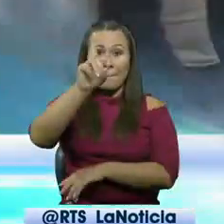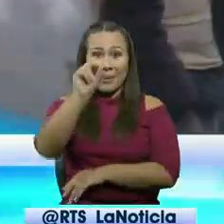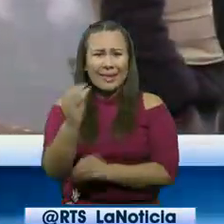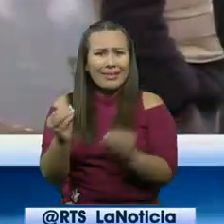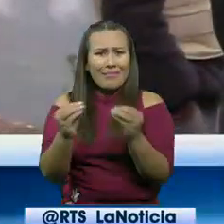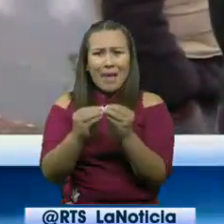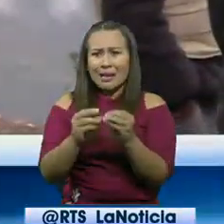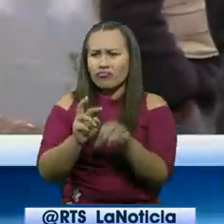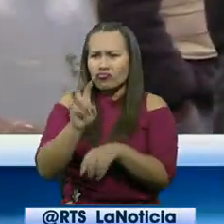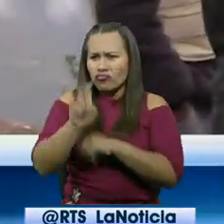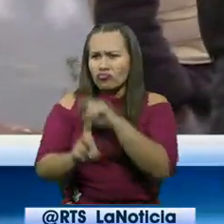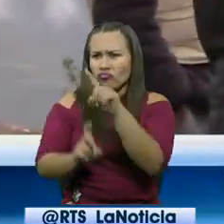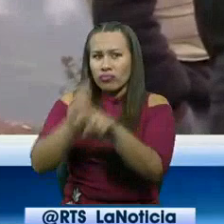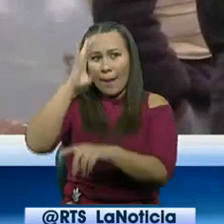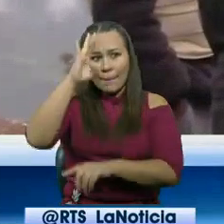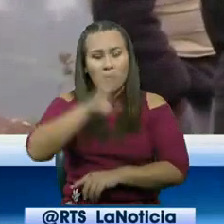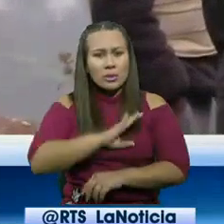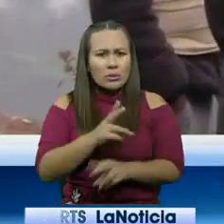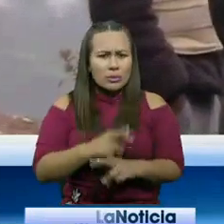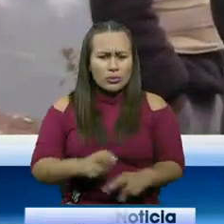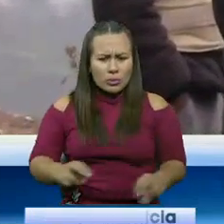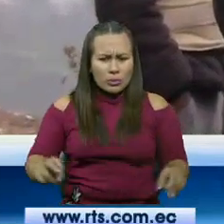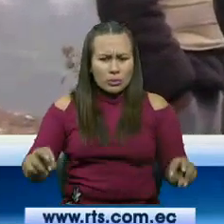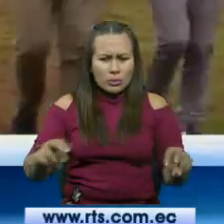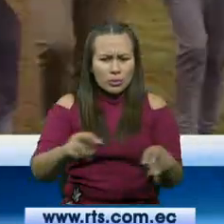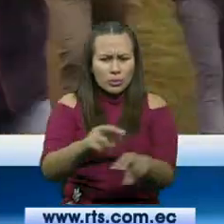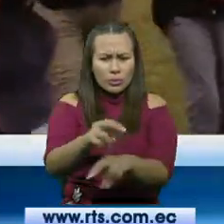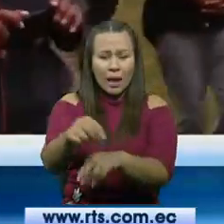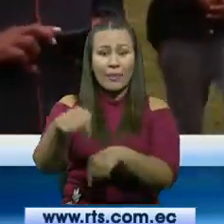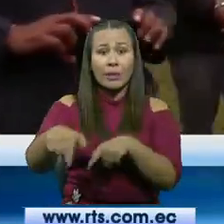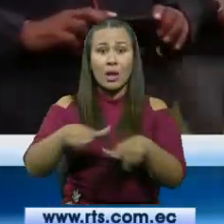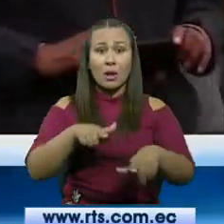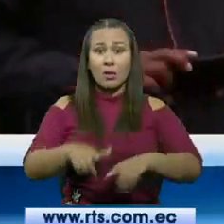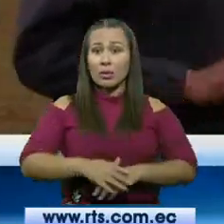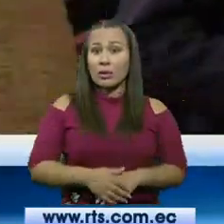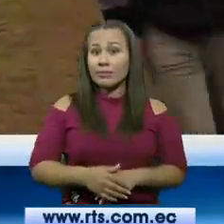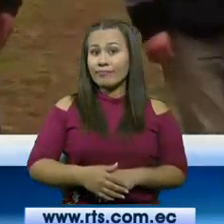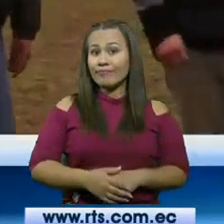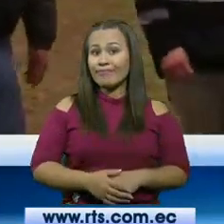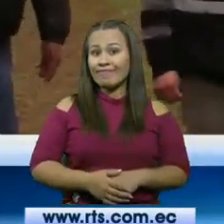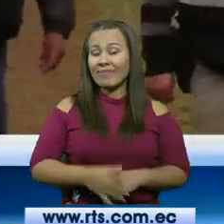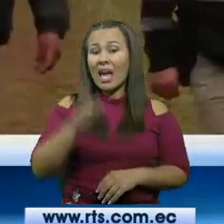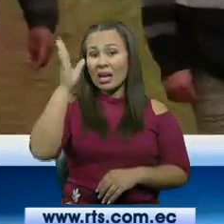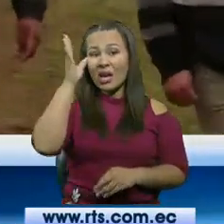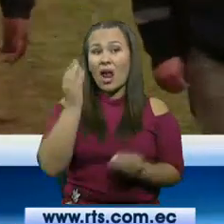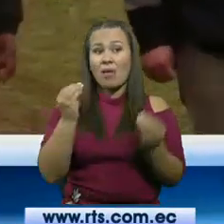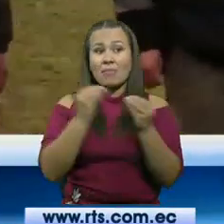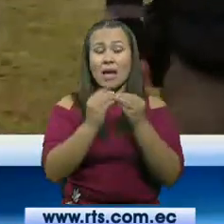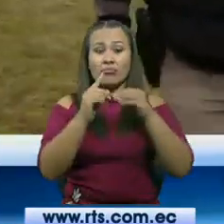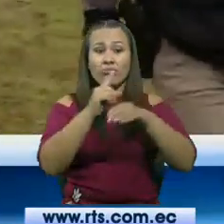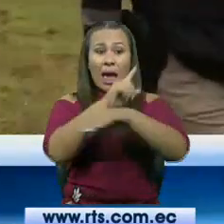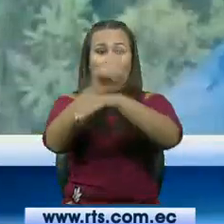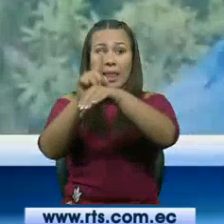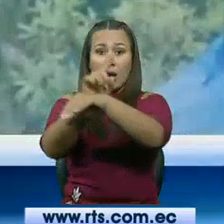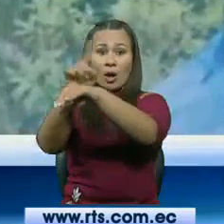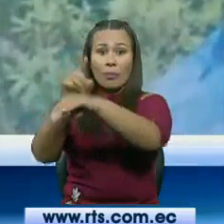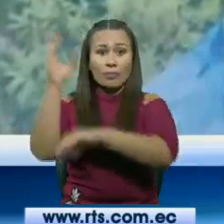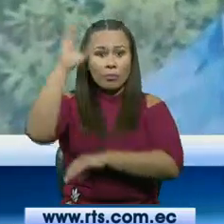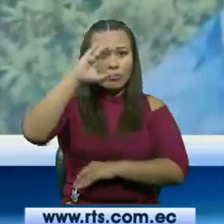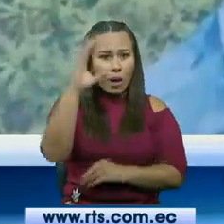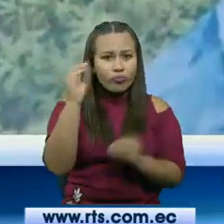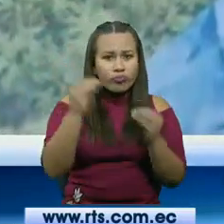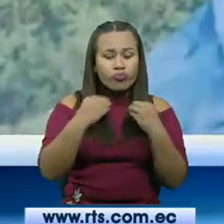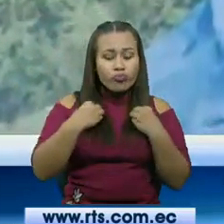de alta montaña recorren la ribera del río Vilcanota. No se descarta emplear un helicóptero para agilizar la búsqueda del cuerpo